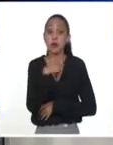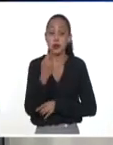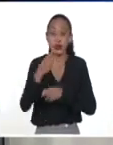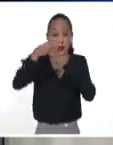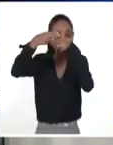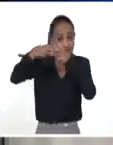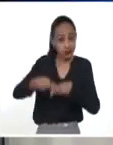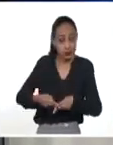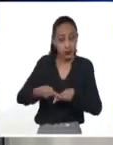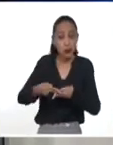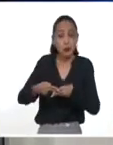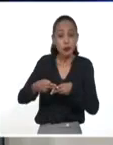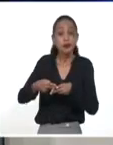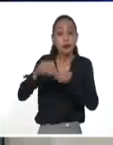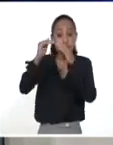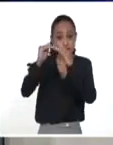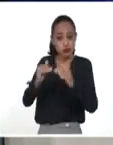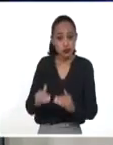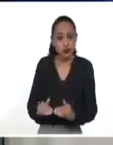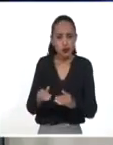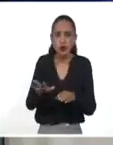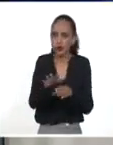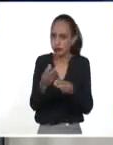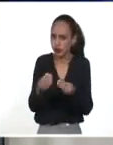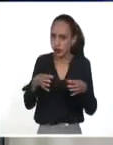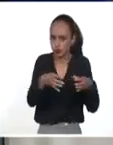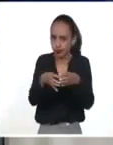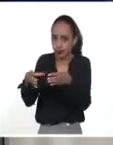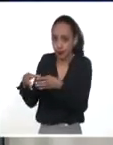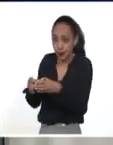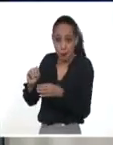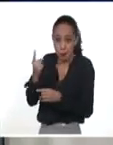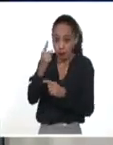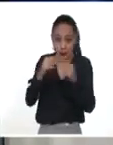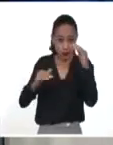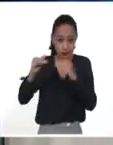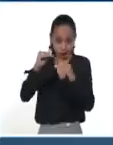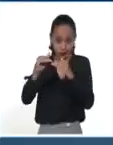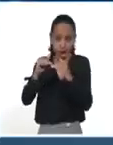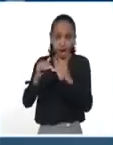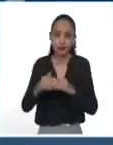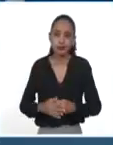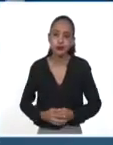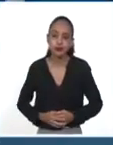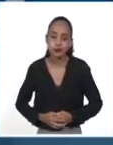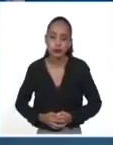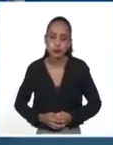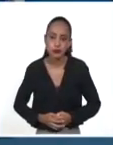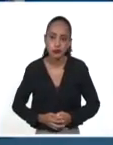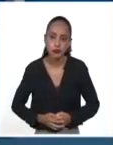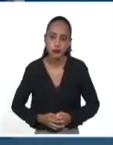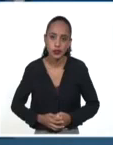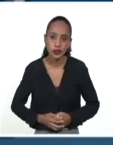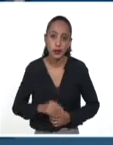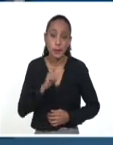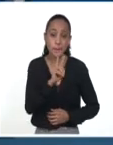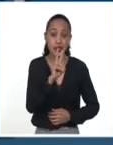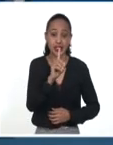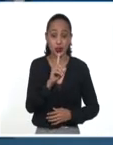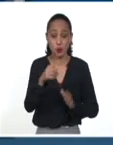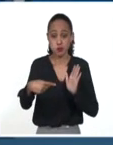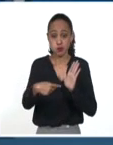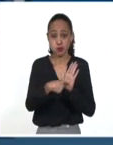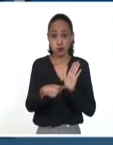Serie Nacional de Béisbol, donde varios equipos comparten los puestos cimeros. Un super nocao en 6 episodios de 21 anotaciones